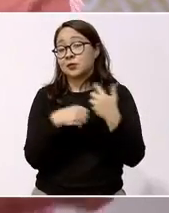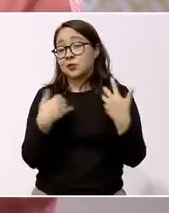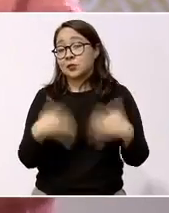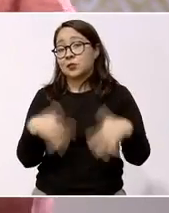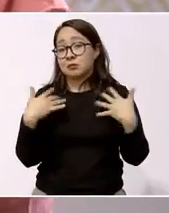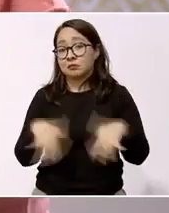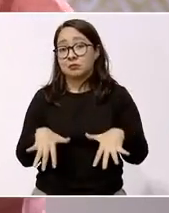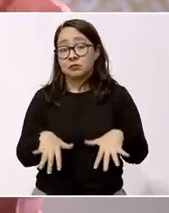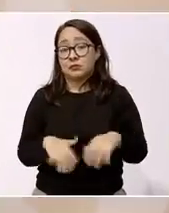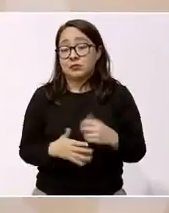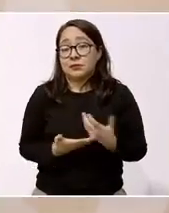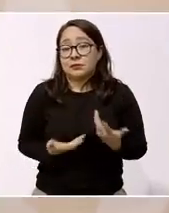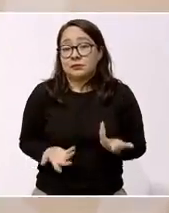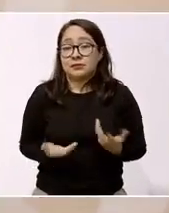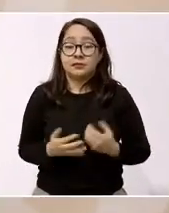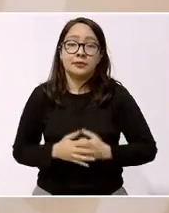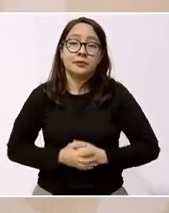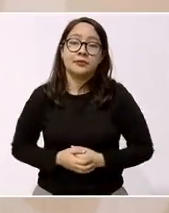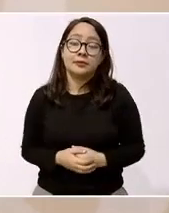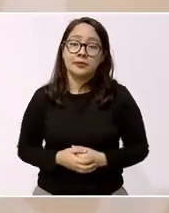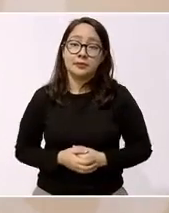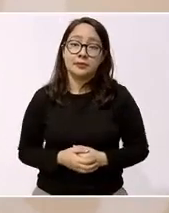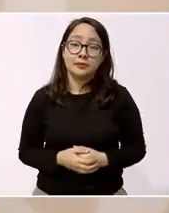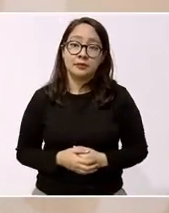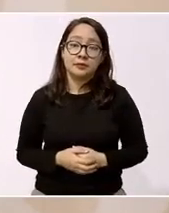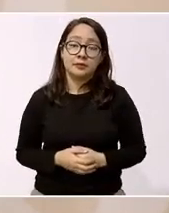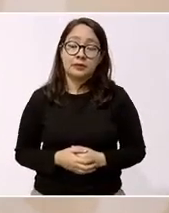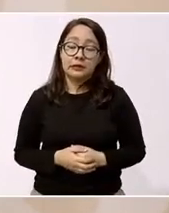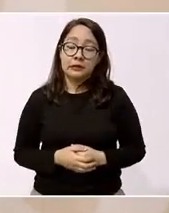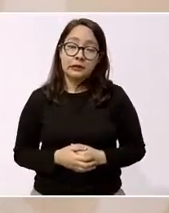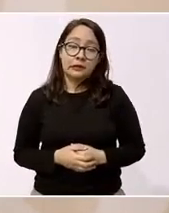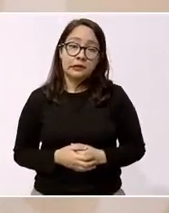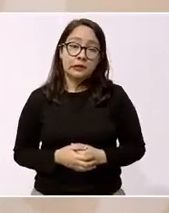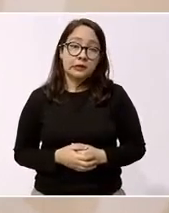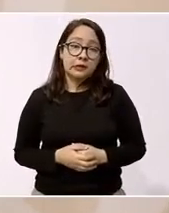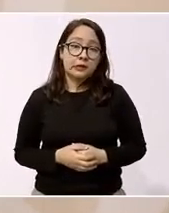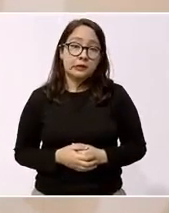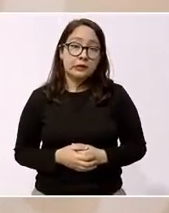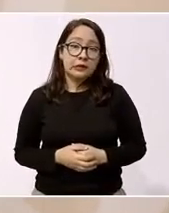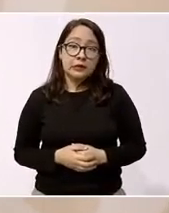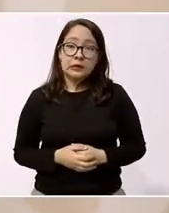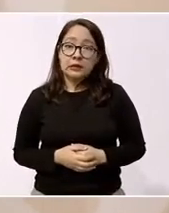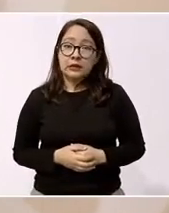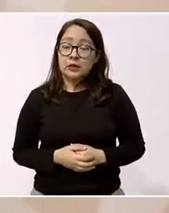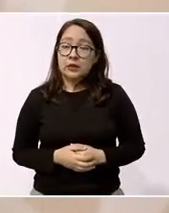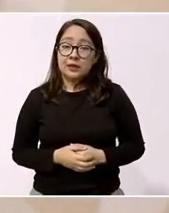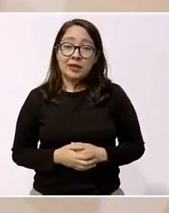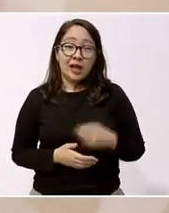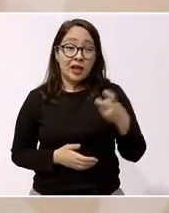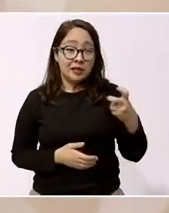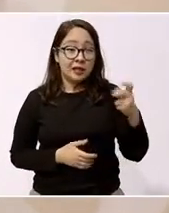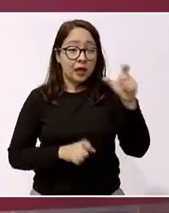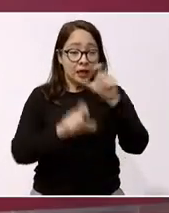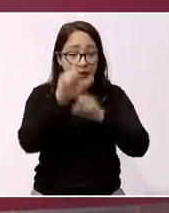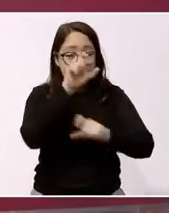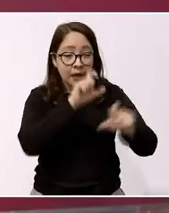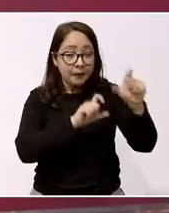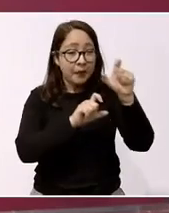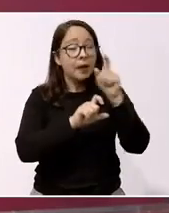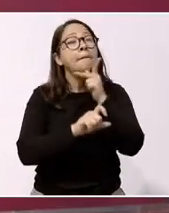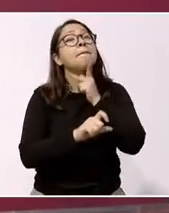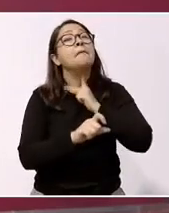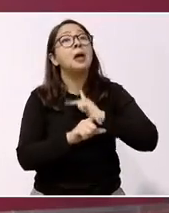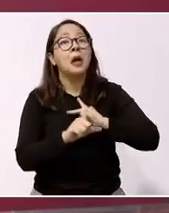y se acabó por completo la industria petroquímica. Éramos de